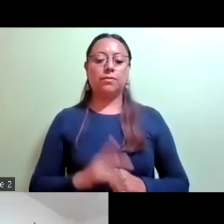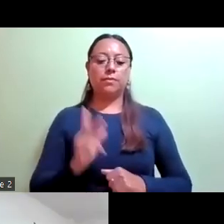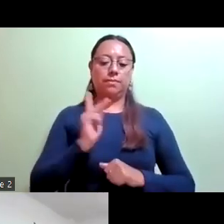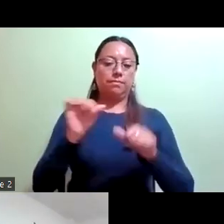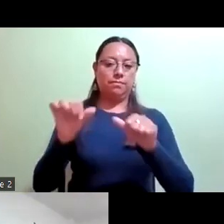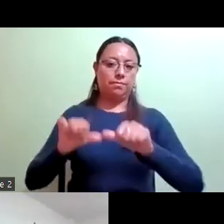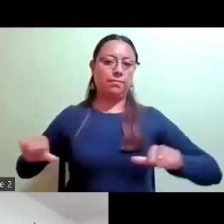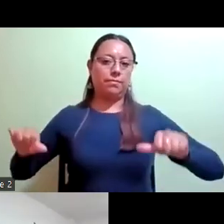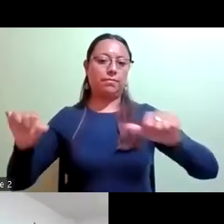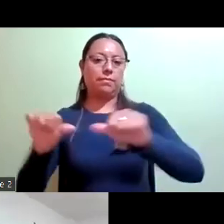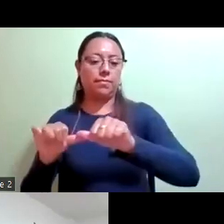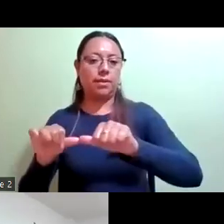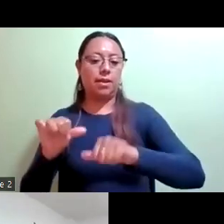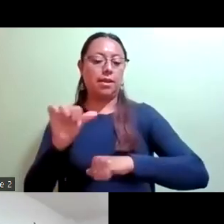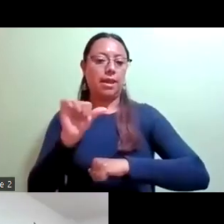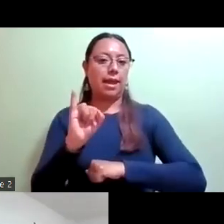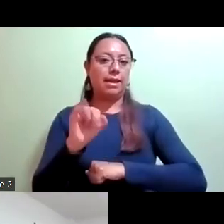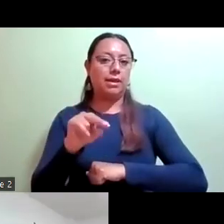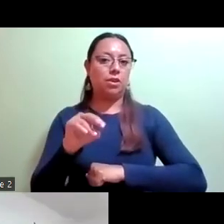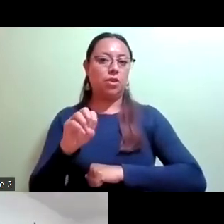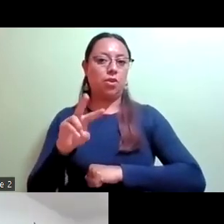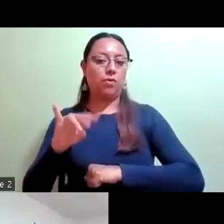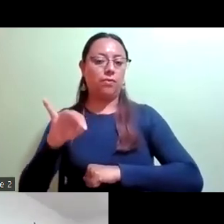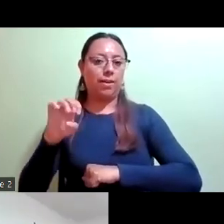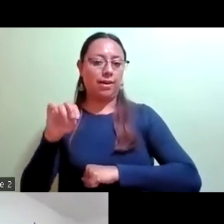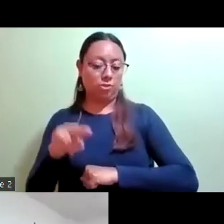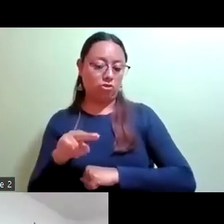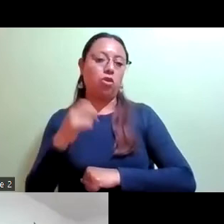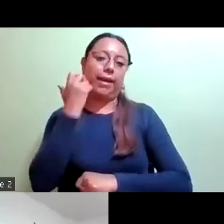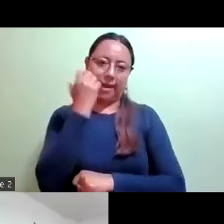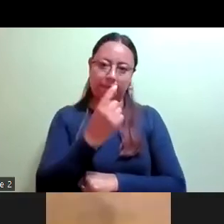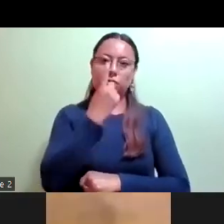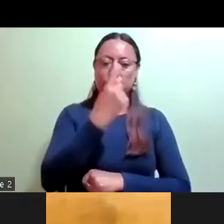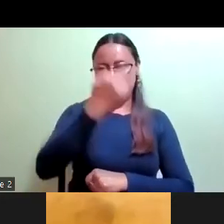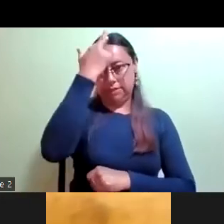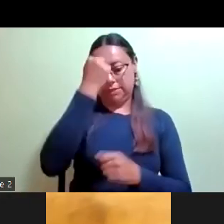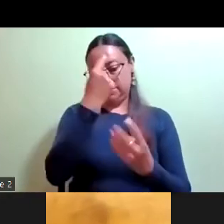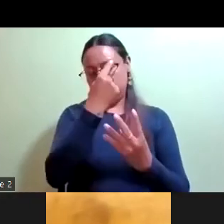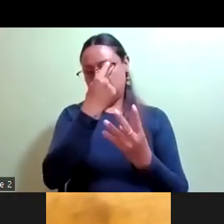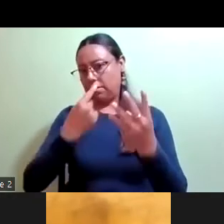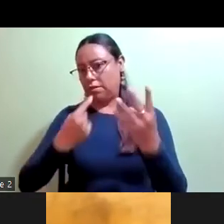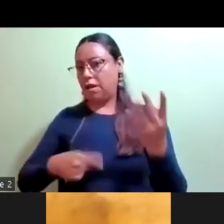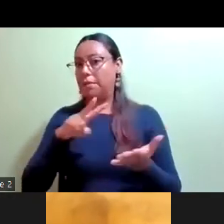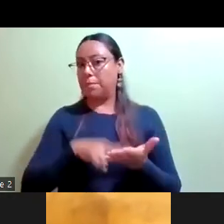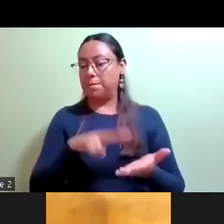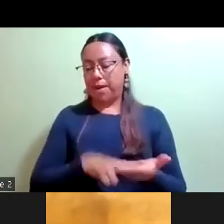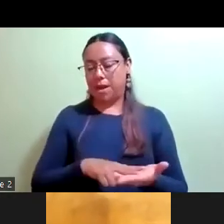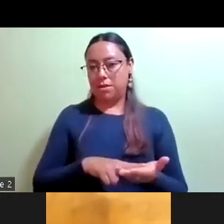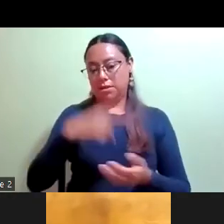innovación, dar nosotros nuestros argumentos con los cuales